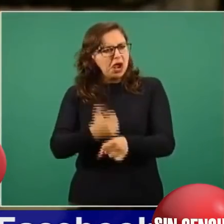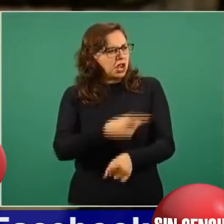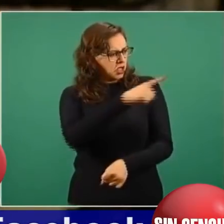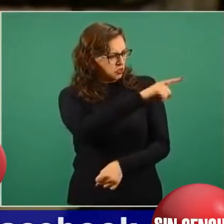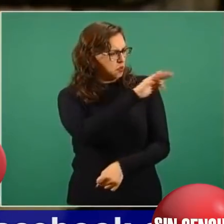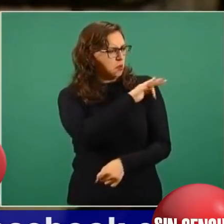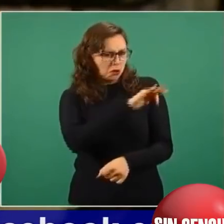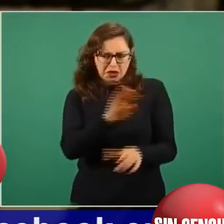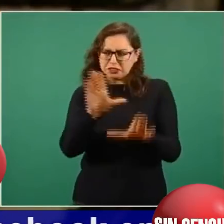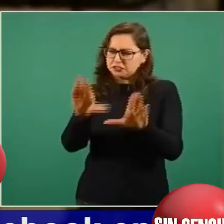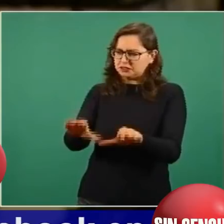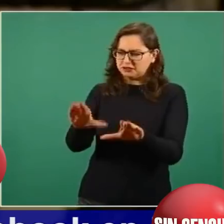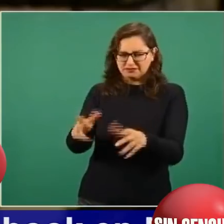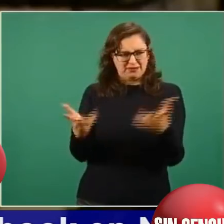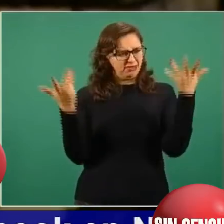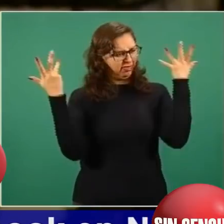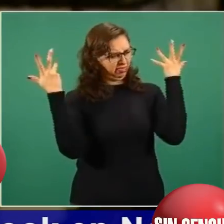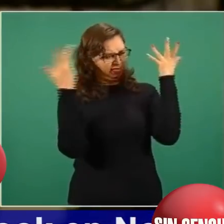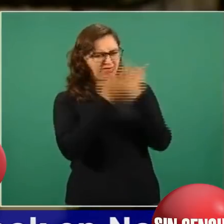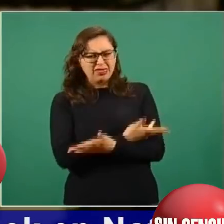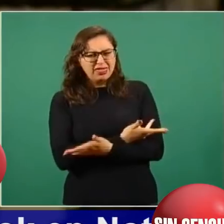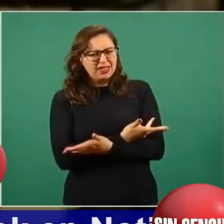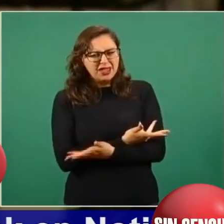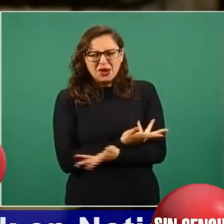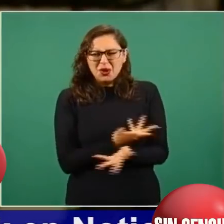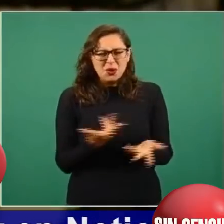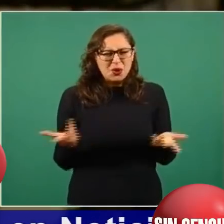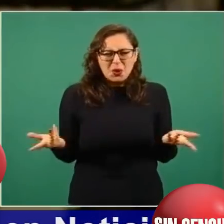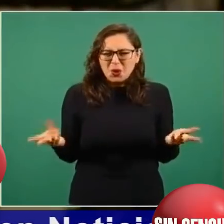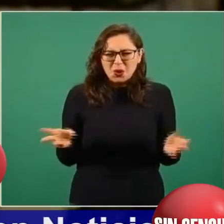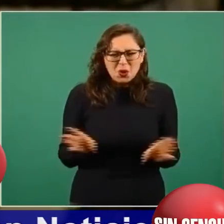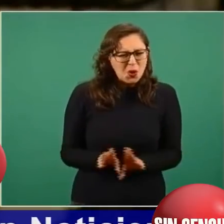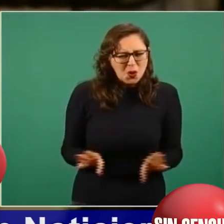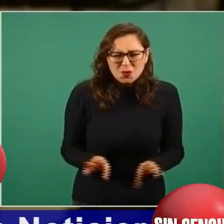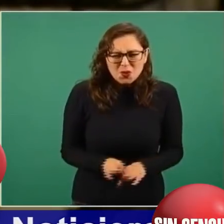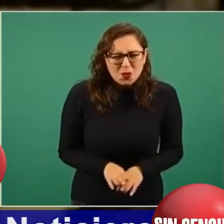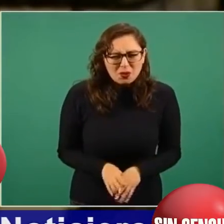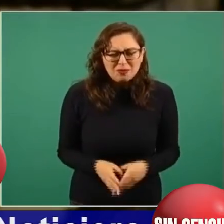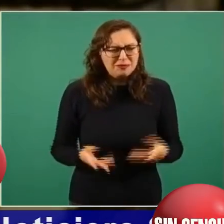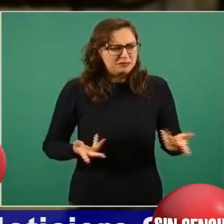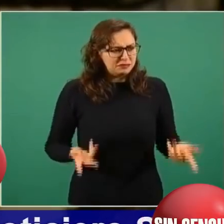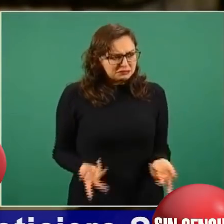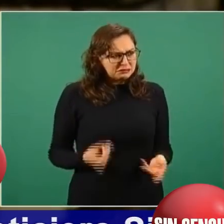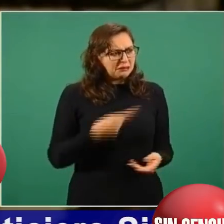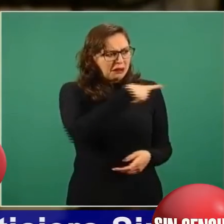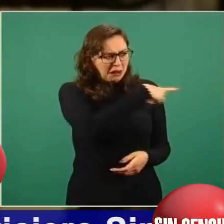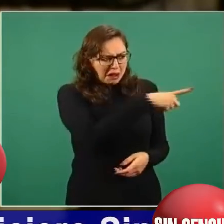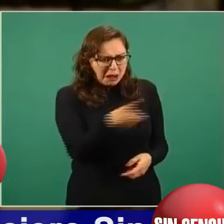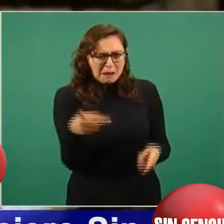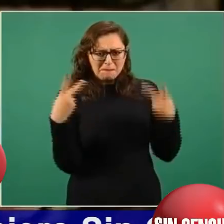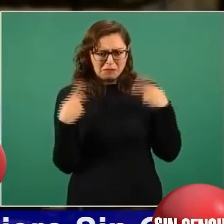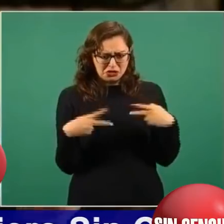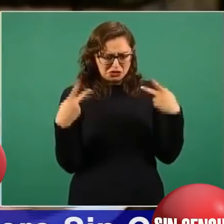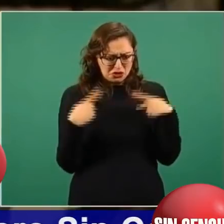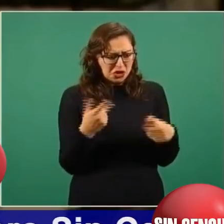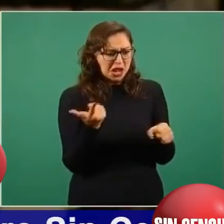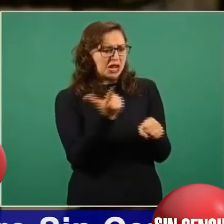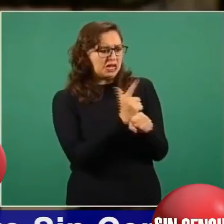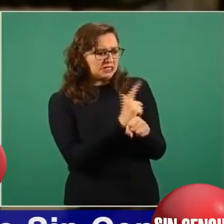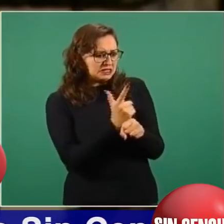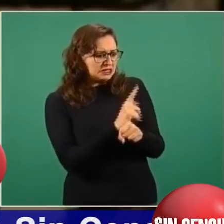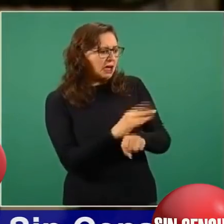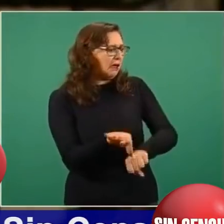Espero y entendamos estas palabras, que no cualquier egresado de cualquier